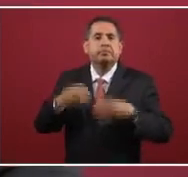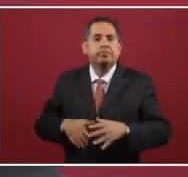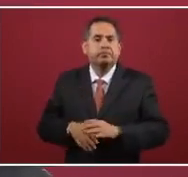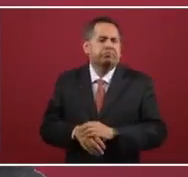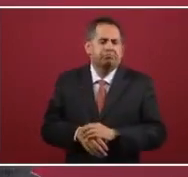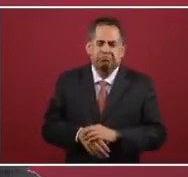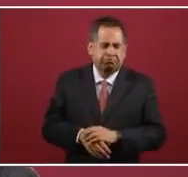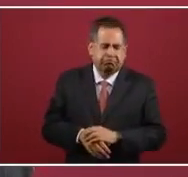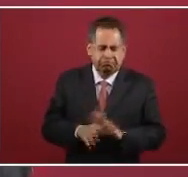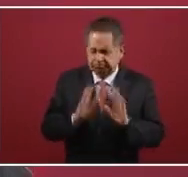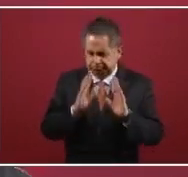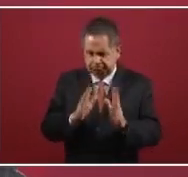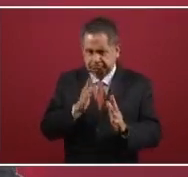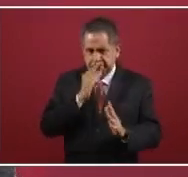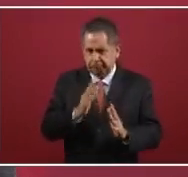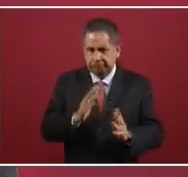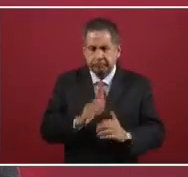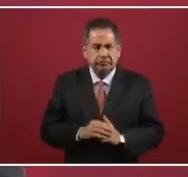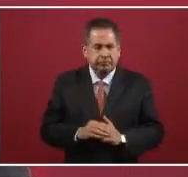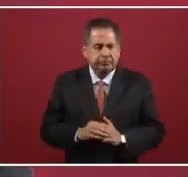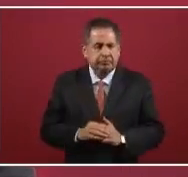un cambio